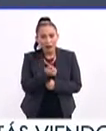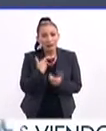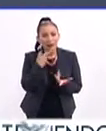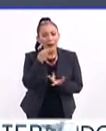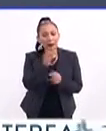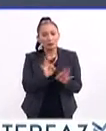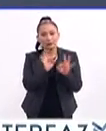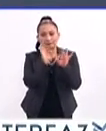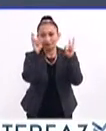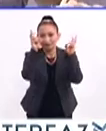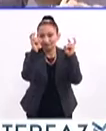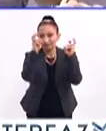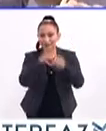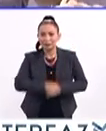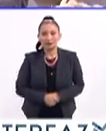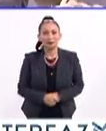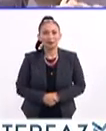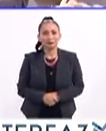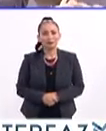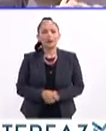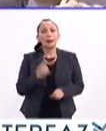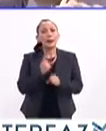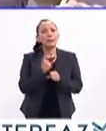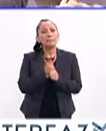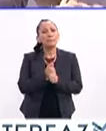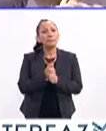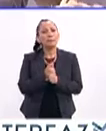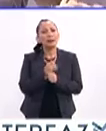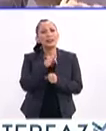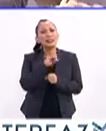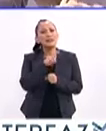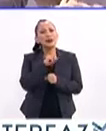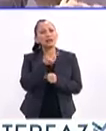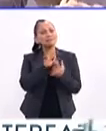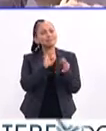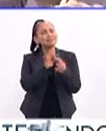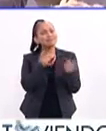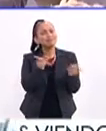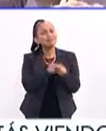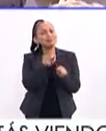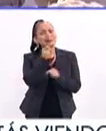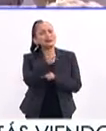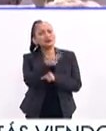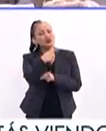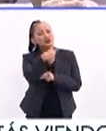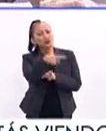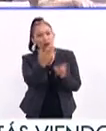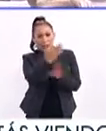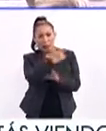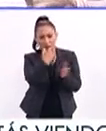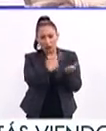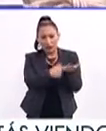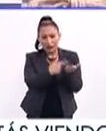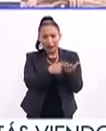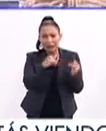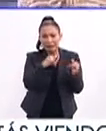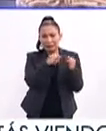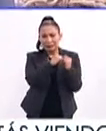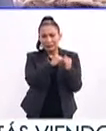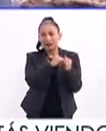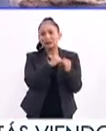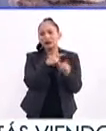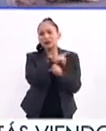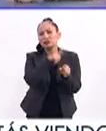de este importante tema. Pues primero que nada, Iván, cuéntanos un poco cómo están ustedes desde el Instituto Nacional de las Lenguas